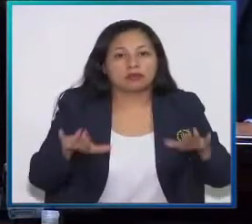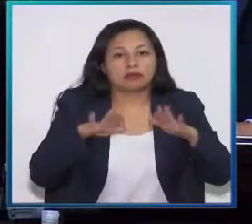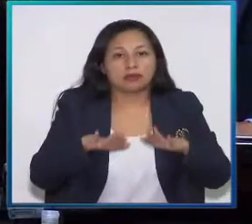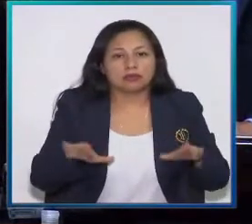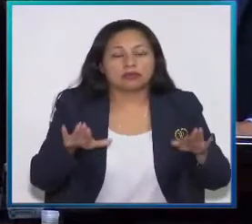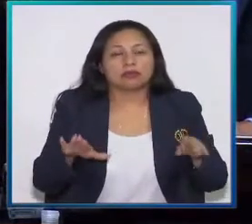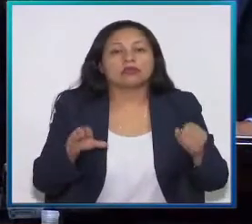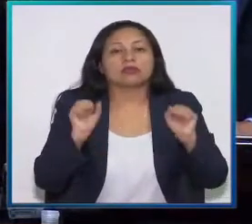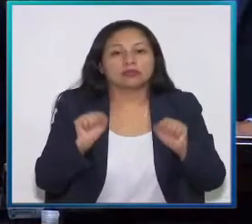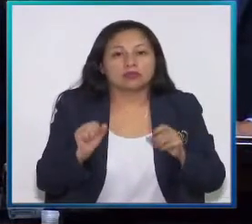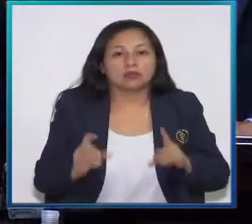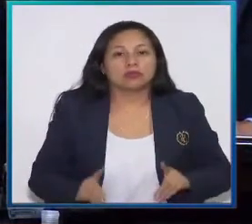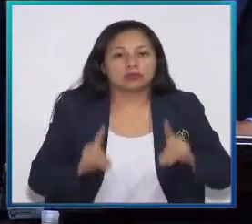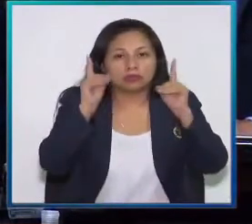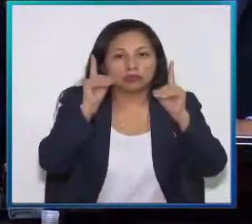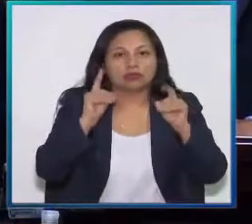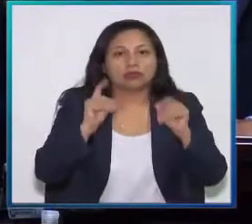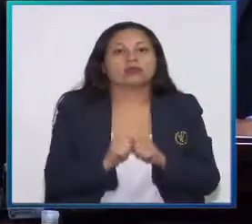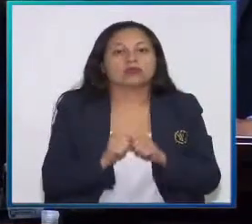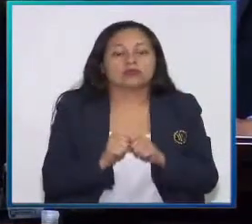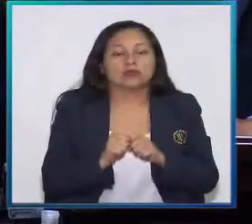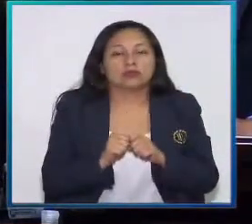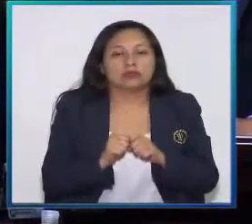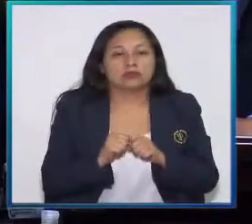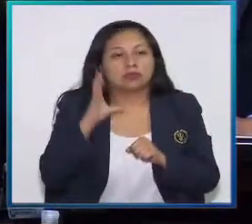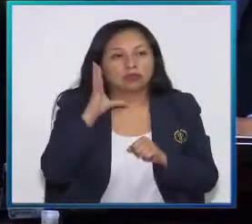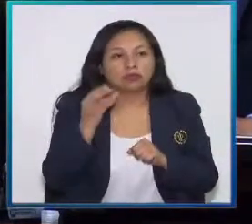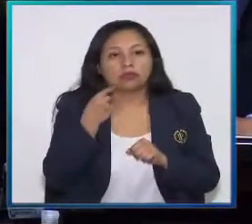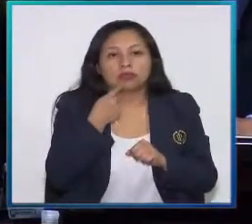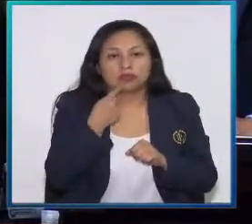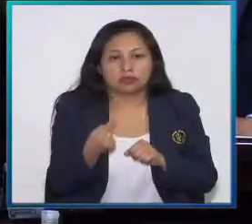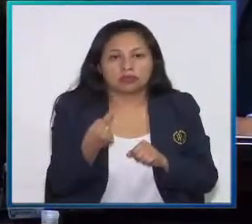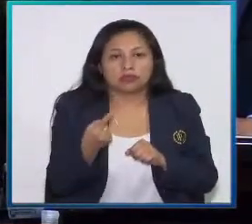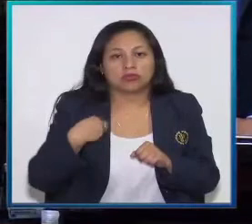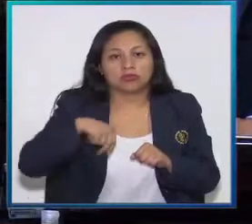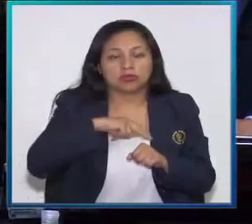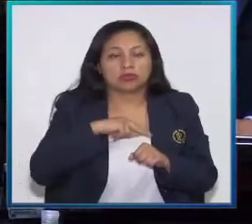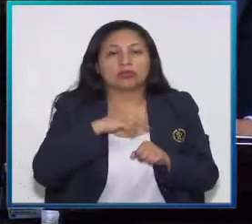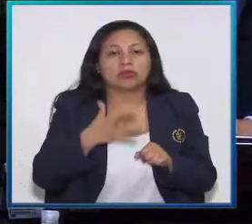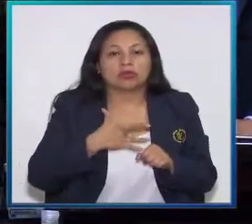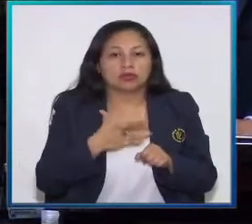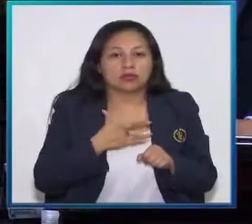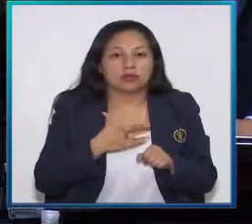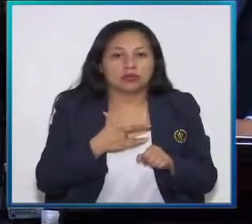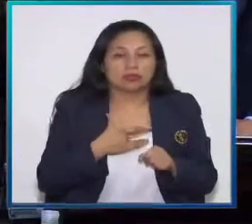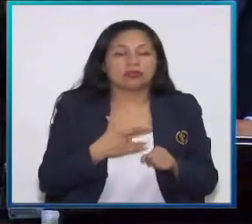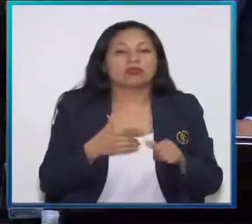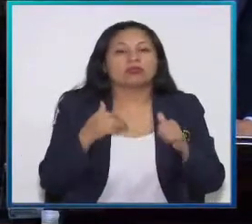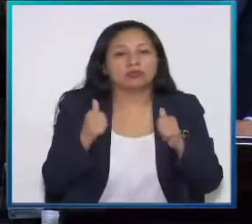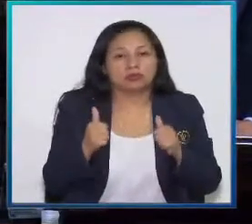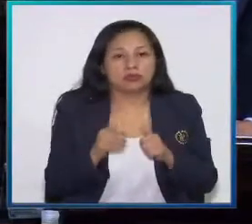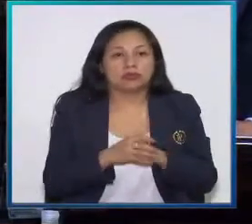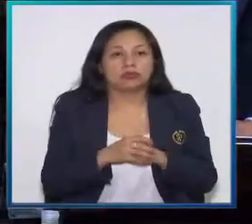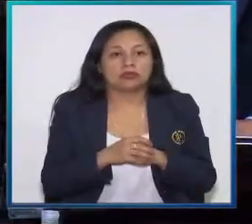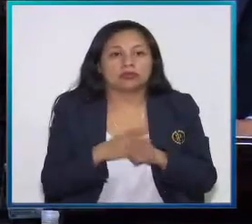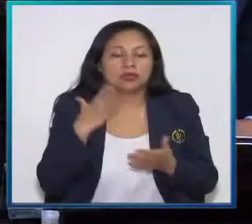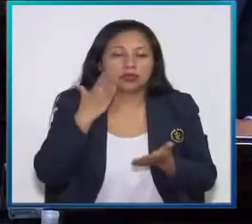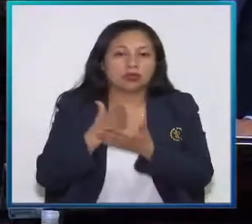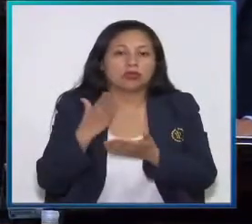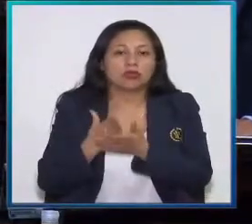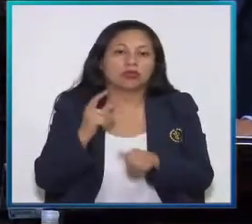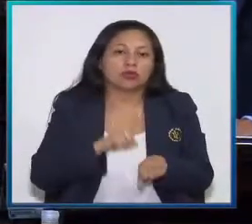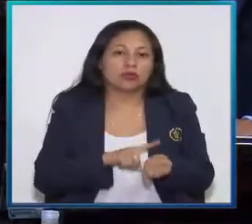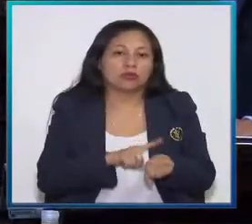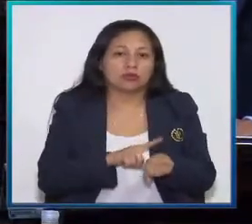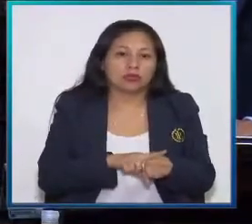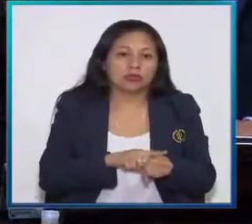y que puedan desarrollarse plenamente. Es por ello que nosotros nos sentimos muy complacidos que llegue este momento